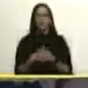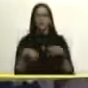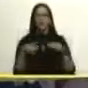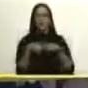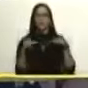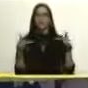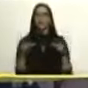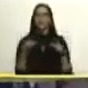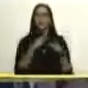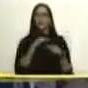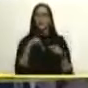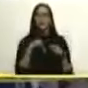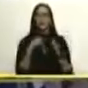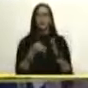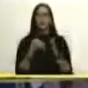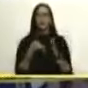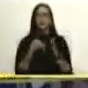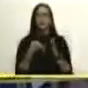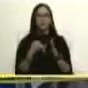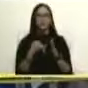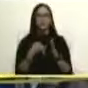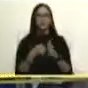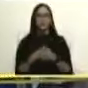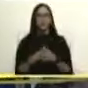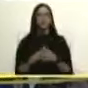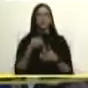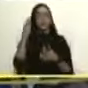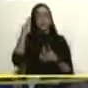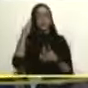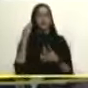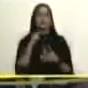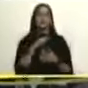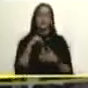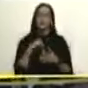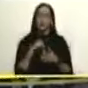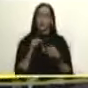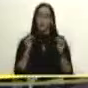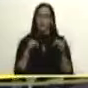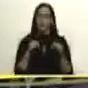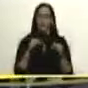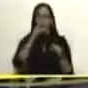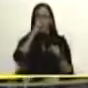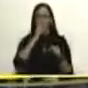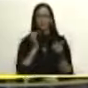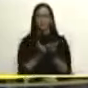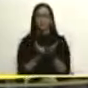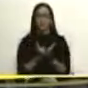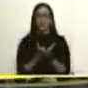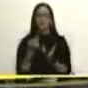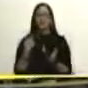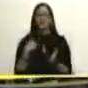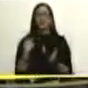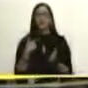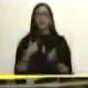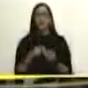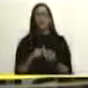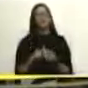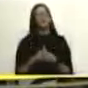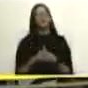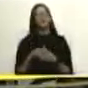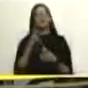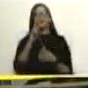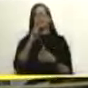espacios de nuestra institución. Cabe resaltar que nosotros durante este año escolar tenemos nuevas menciones, tenemos